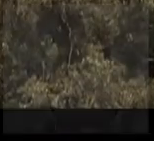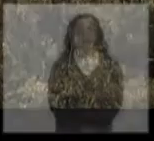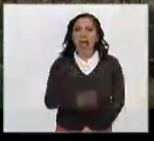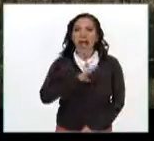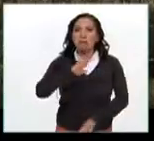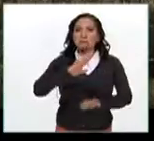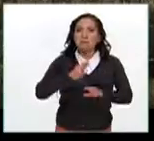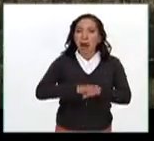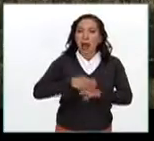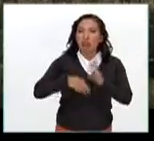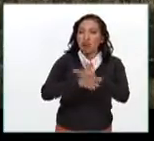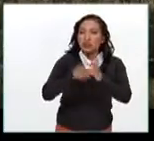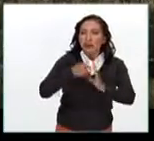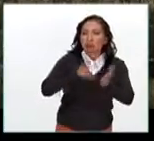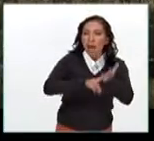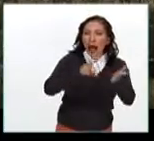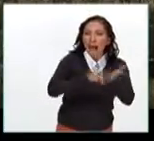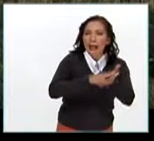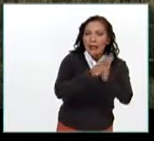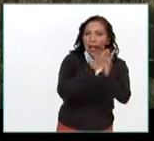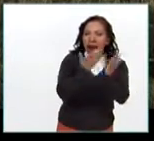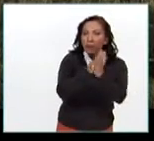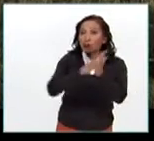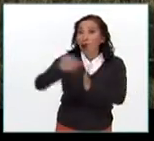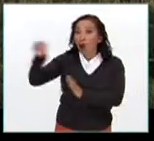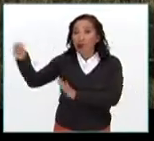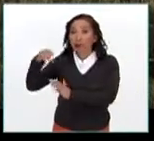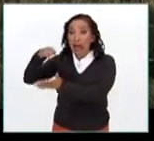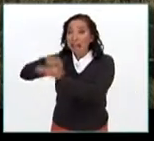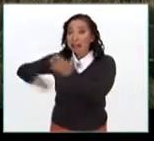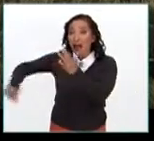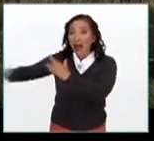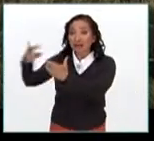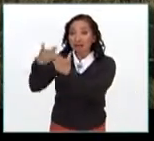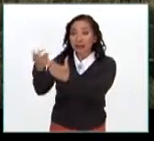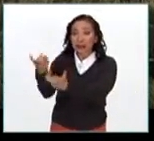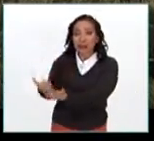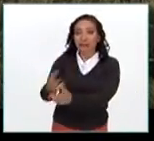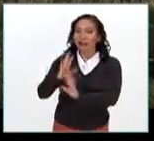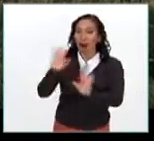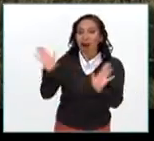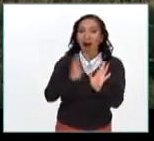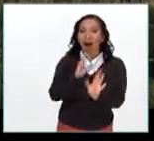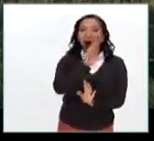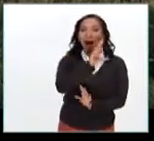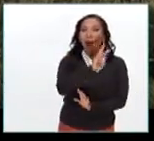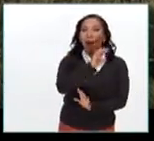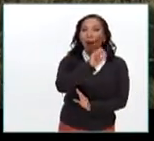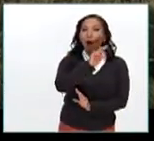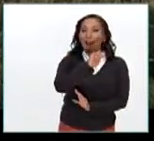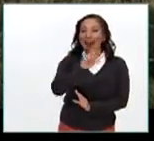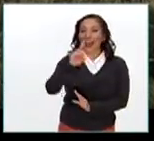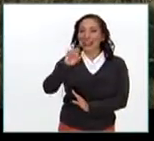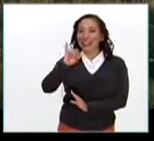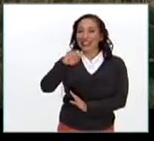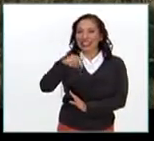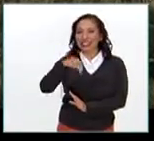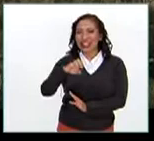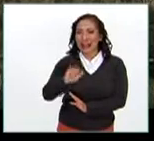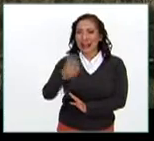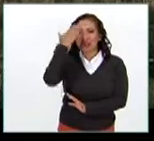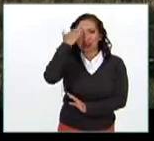Hay más tesoros en los libros que en todo el botín de la Isla del Tesoro. Fue una conclusión de Walt Disney, experto